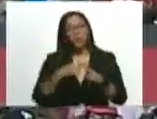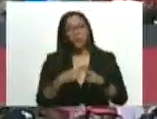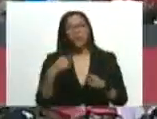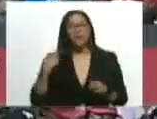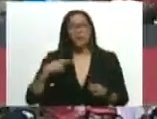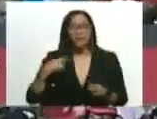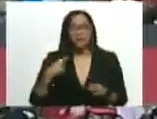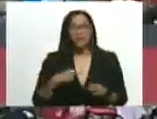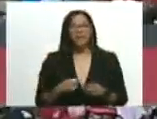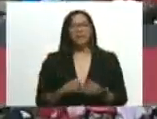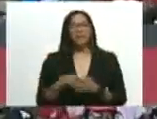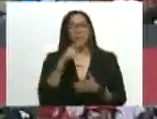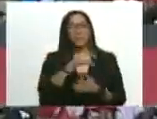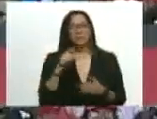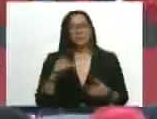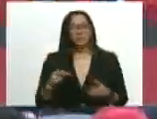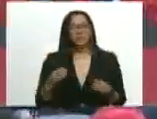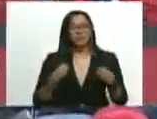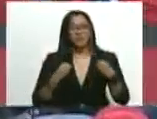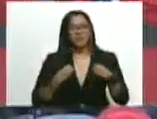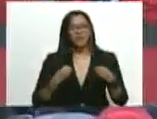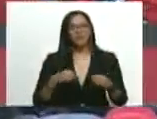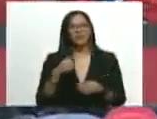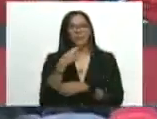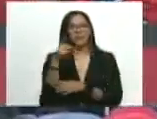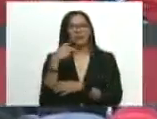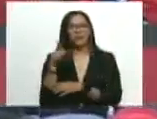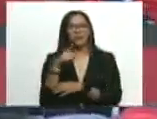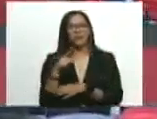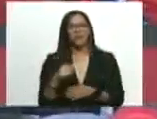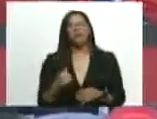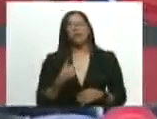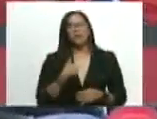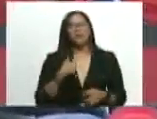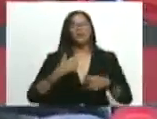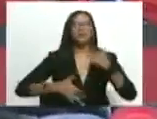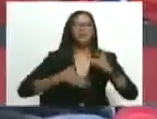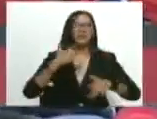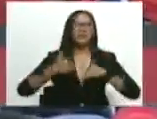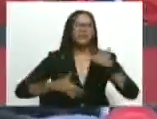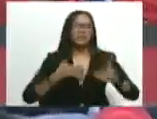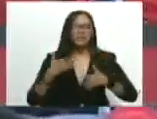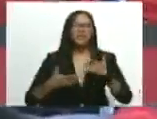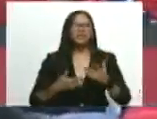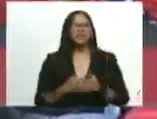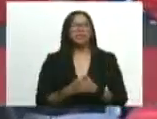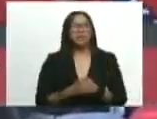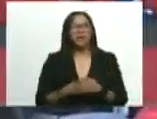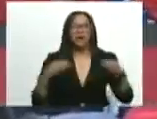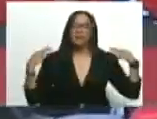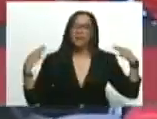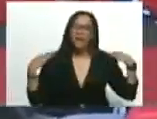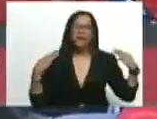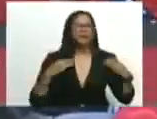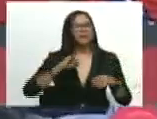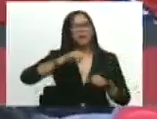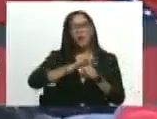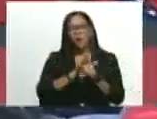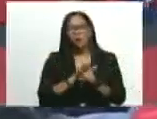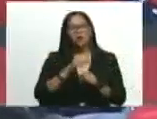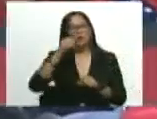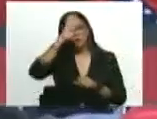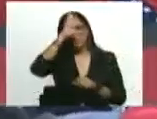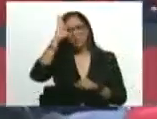tienen los habitantes de esta parroquia y yo sentía almirante a Jorge diosdado nahum